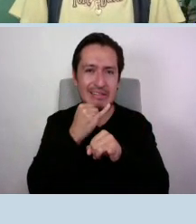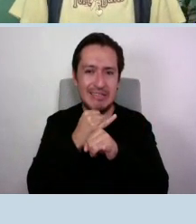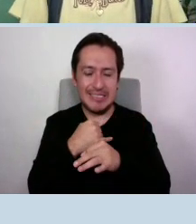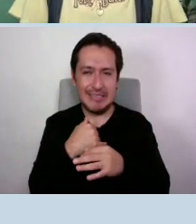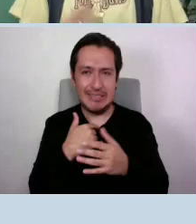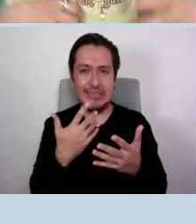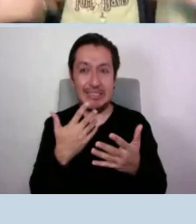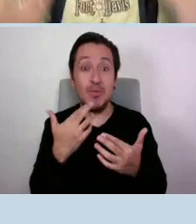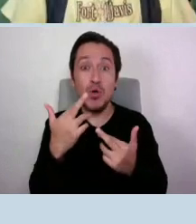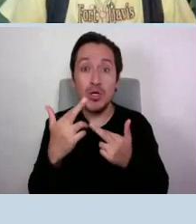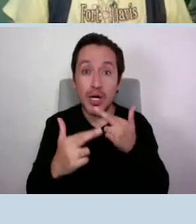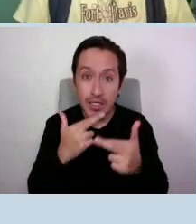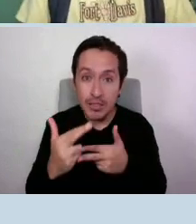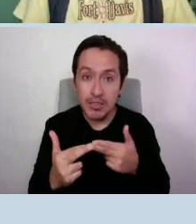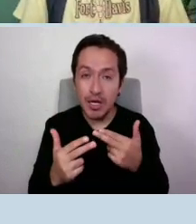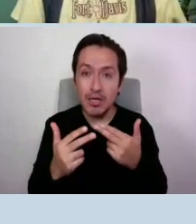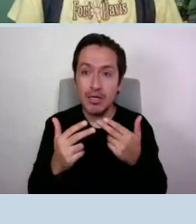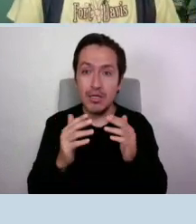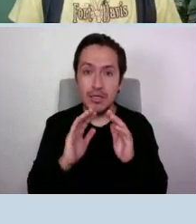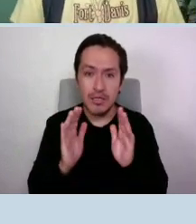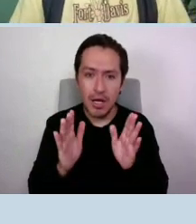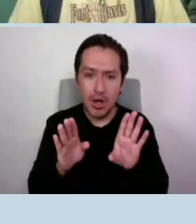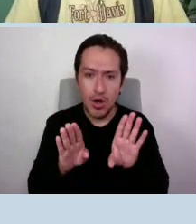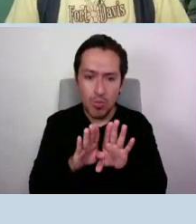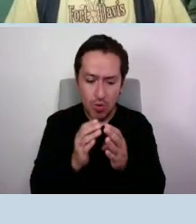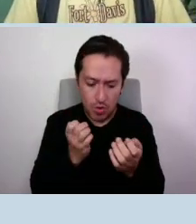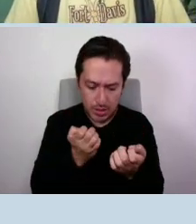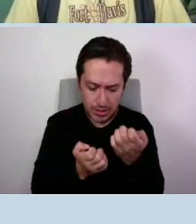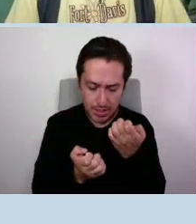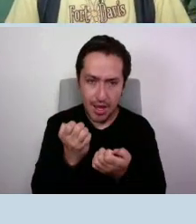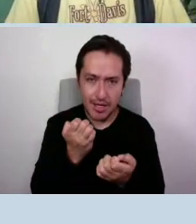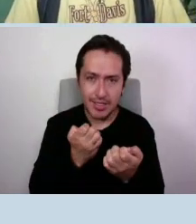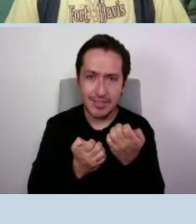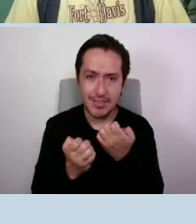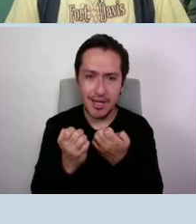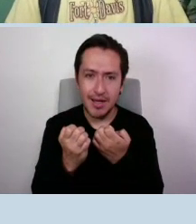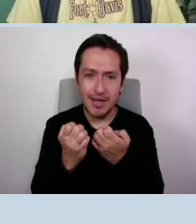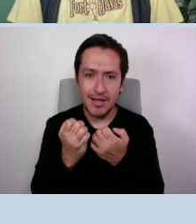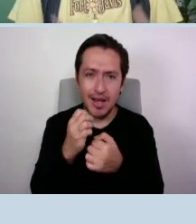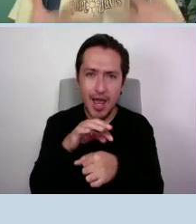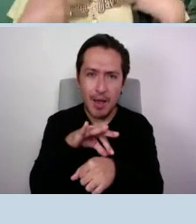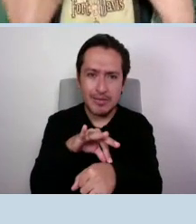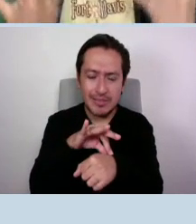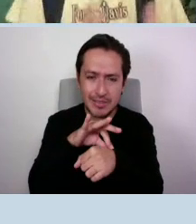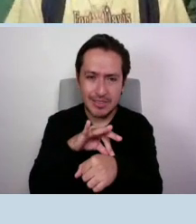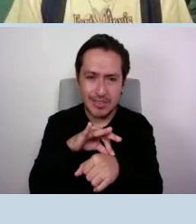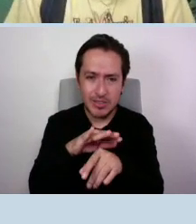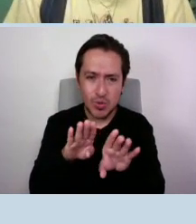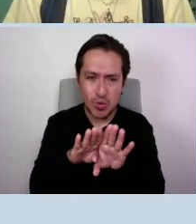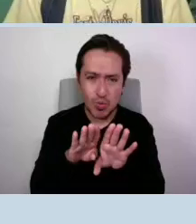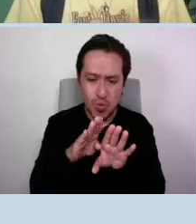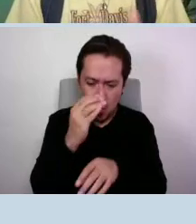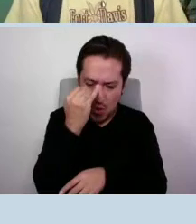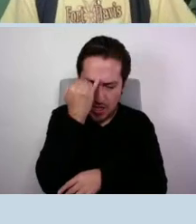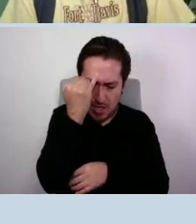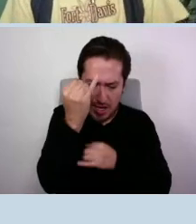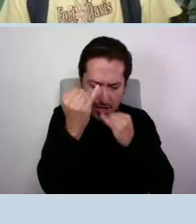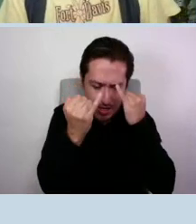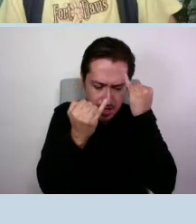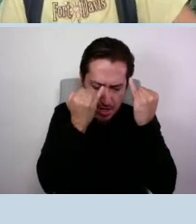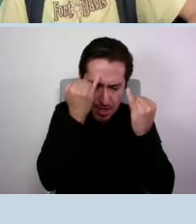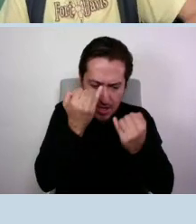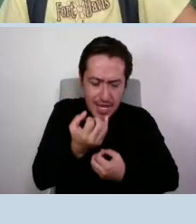personas recordar cómo era ensayar incluso eh Cómo era expresar tus ideas con otros